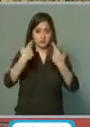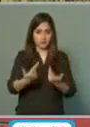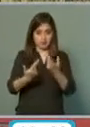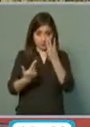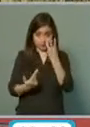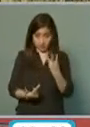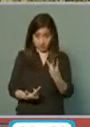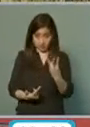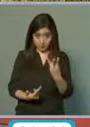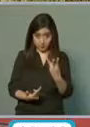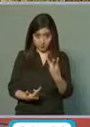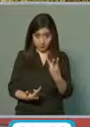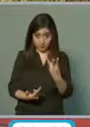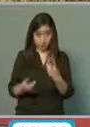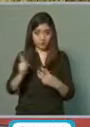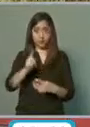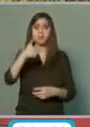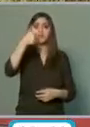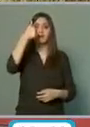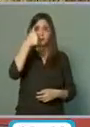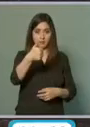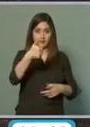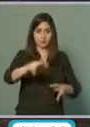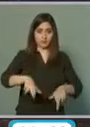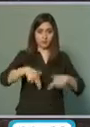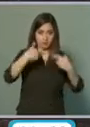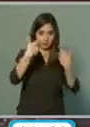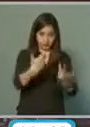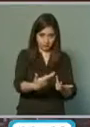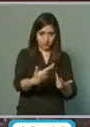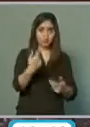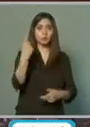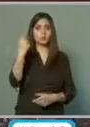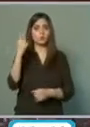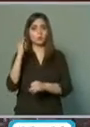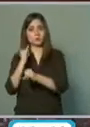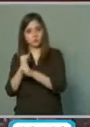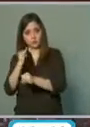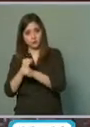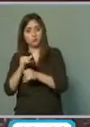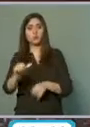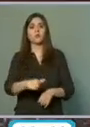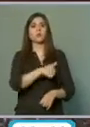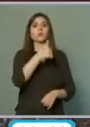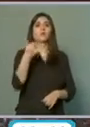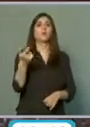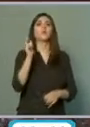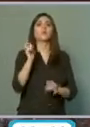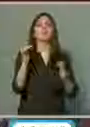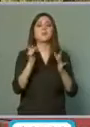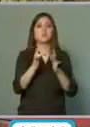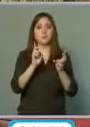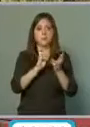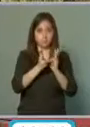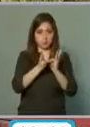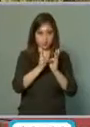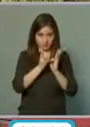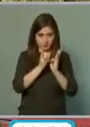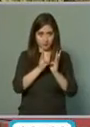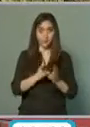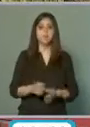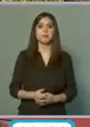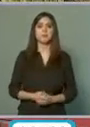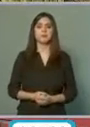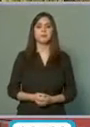paquetes. ¿Estoy correcto? ¿Sí? No, Está 6 correcto, paquetes. 6. Ah, 3 ¿verdad? por redes y 3 vía telefónica. Exacto. Vamos a regalar 3 por WhatsApp para